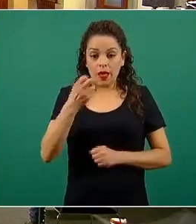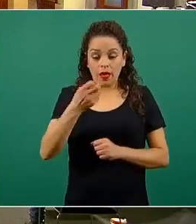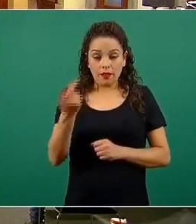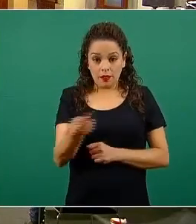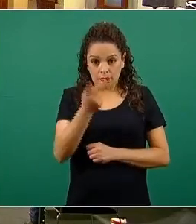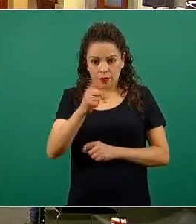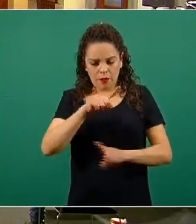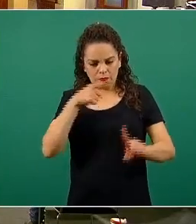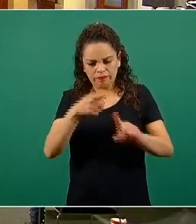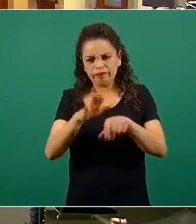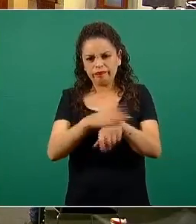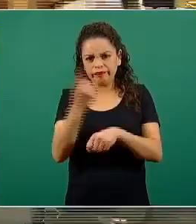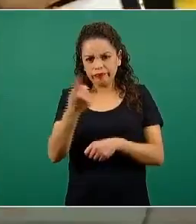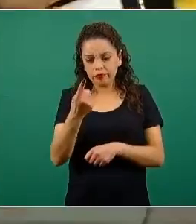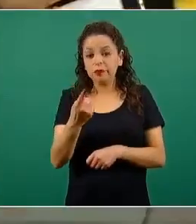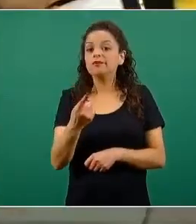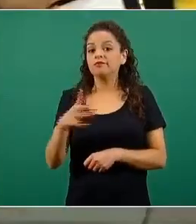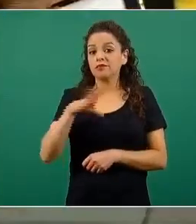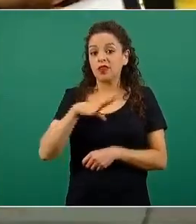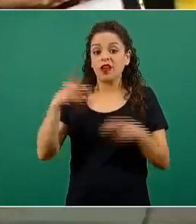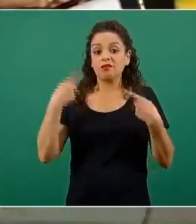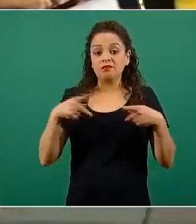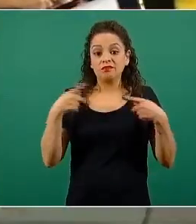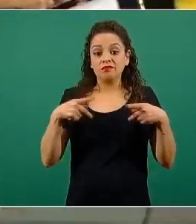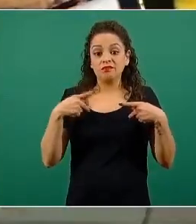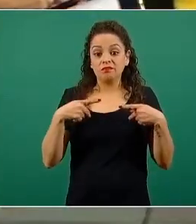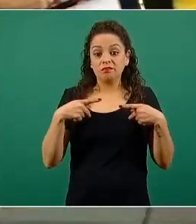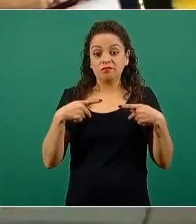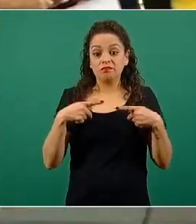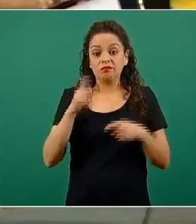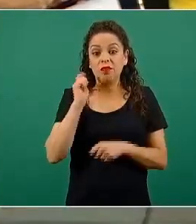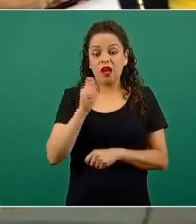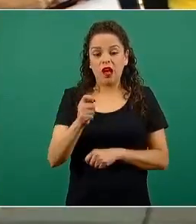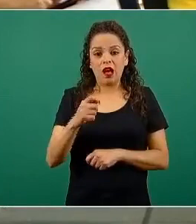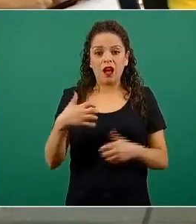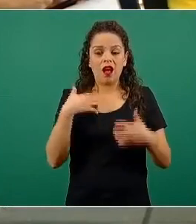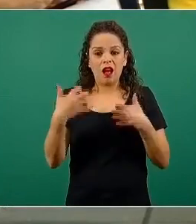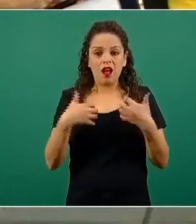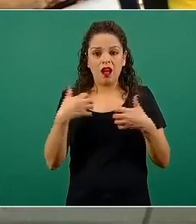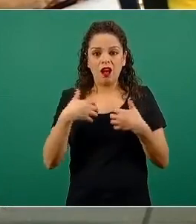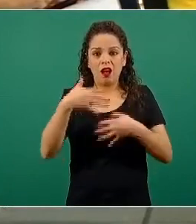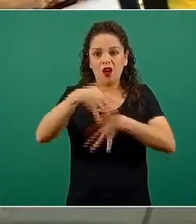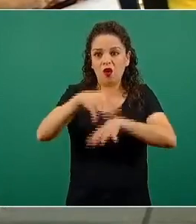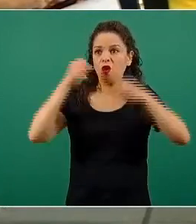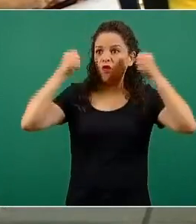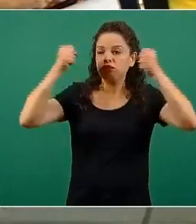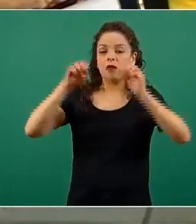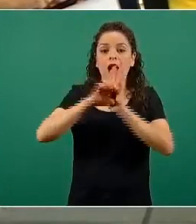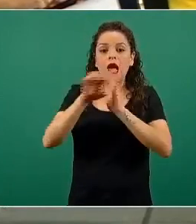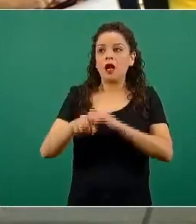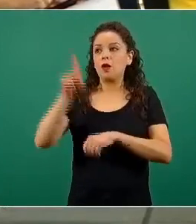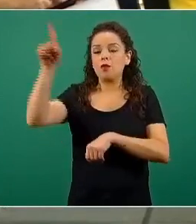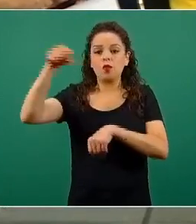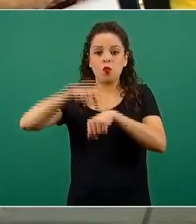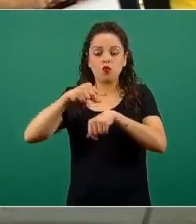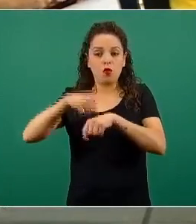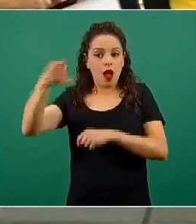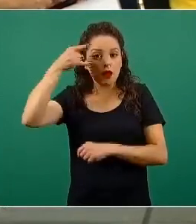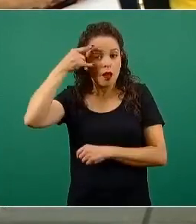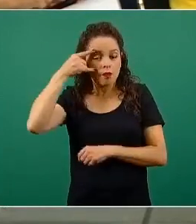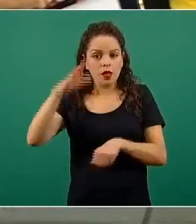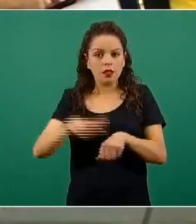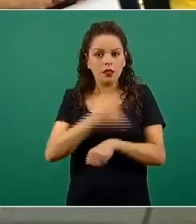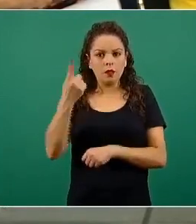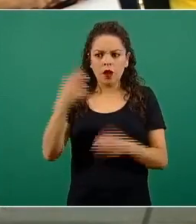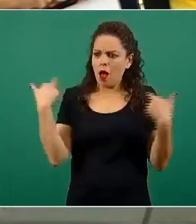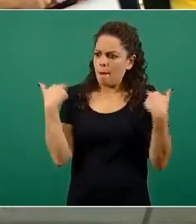también con las protestas que ha habido a nivel nacional, por ejemplo, los médicos en Campeche, que protestaron porque se privilegió a